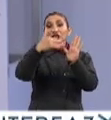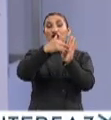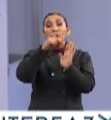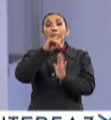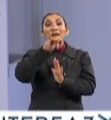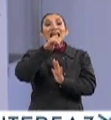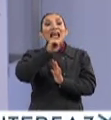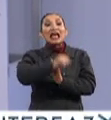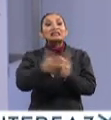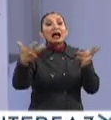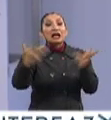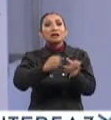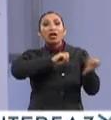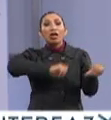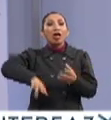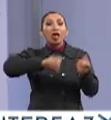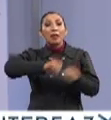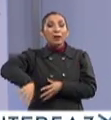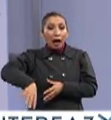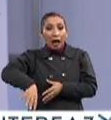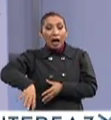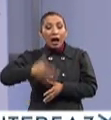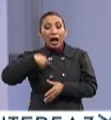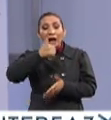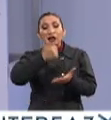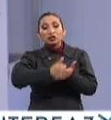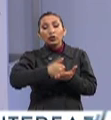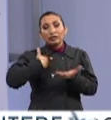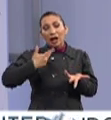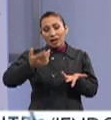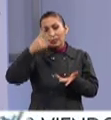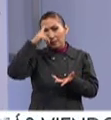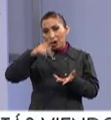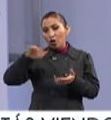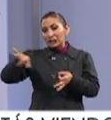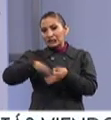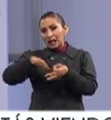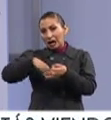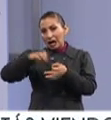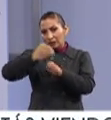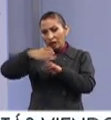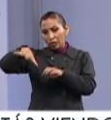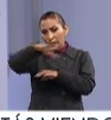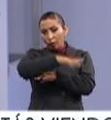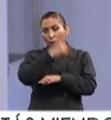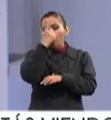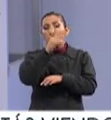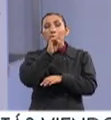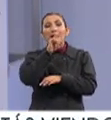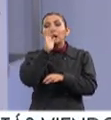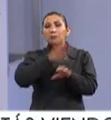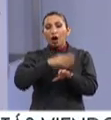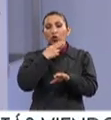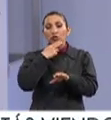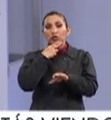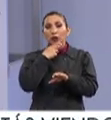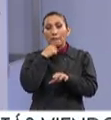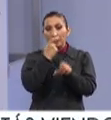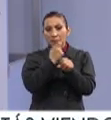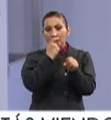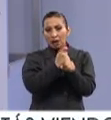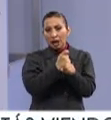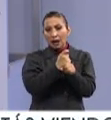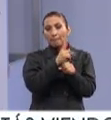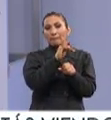de pilas se están generando y desechando en la zona metropolitana del Valle de México. Las pilas más utilizadas son las pilas